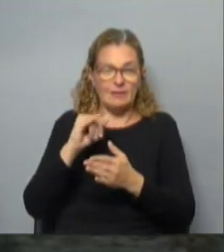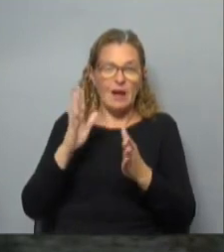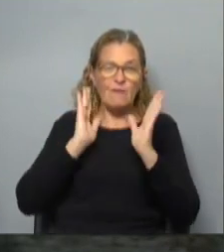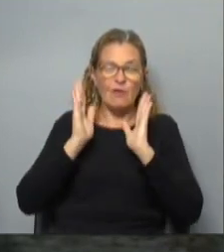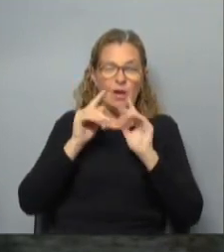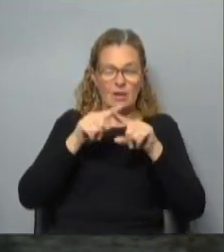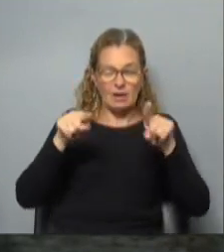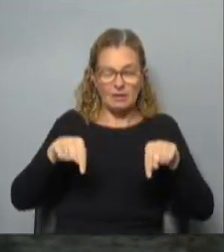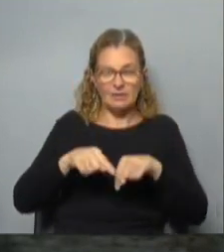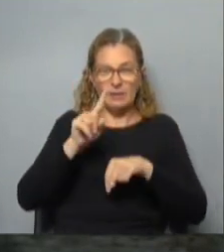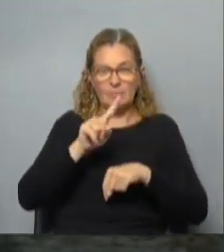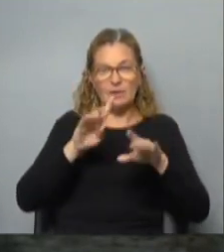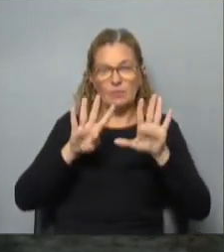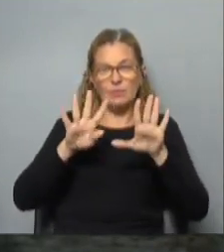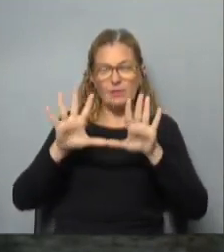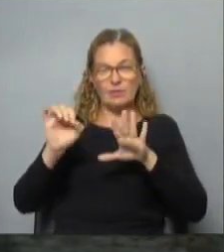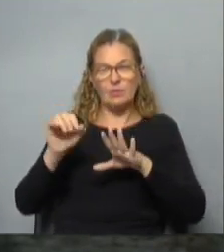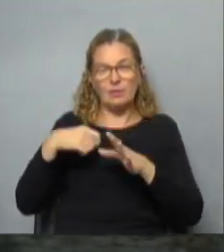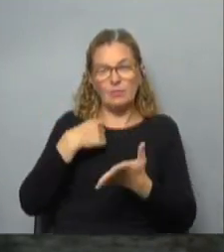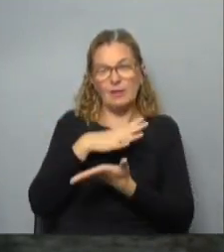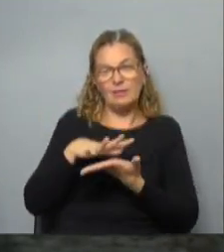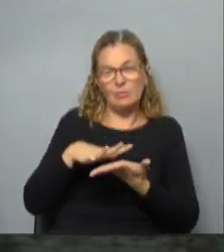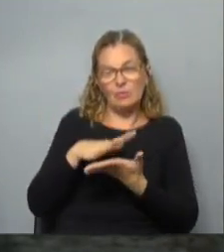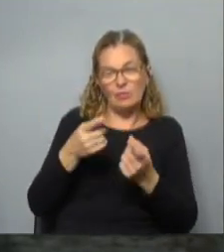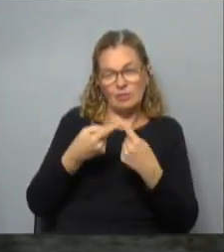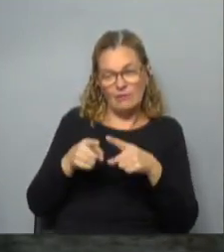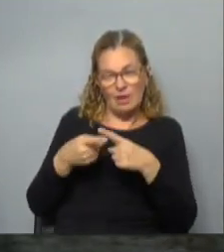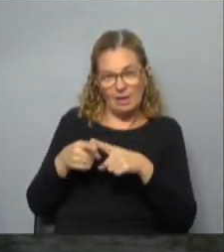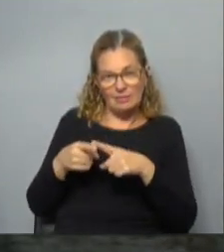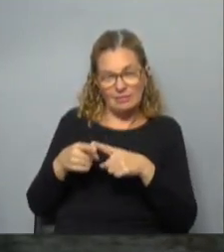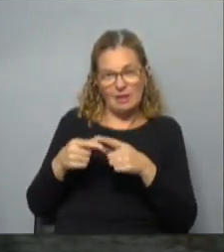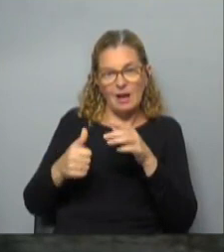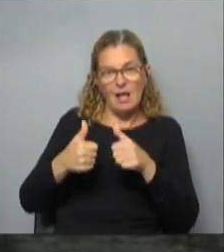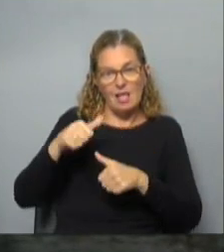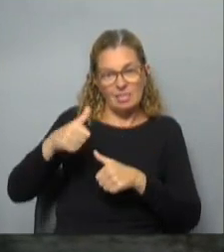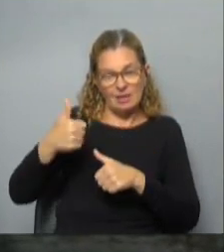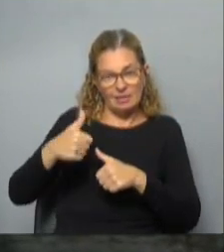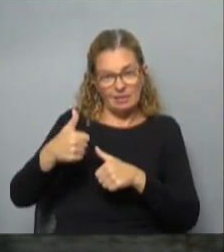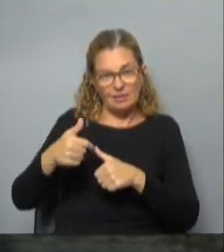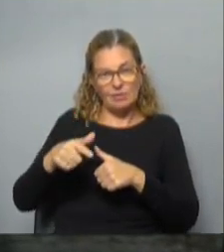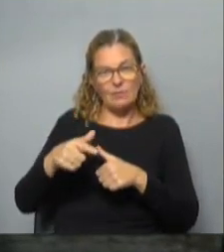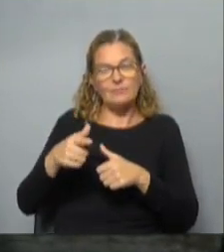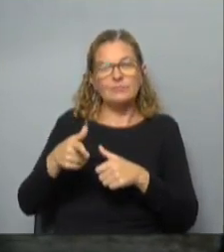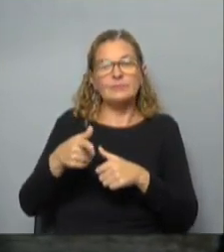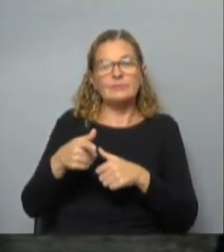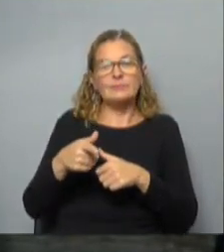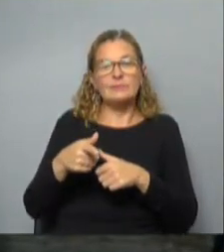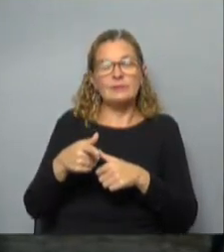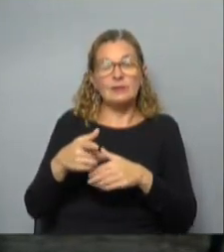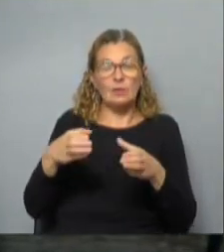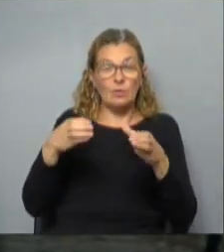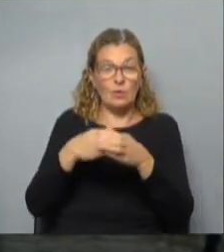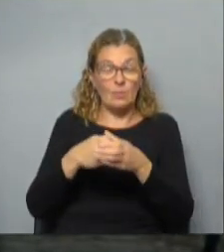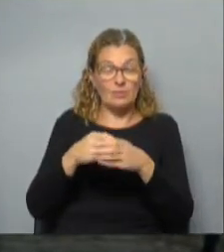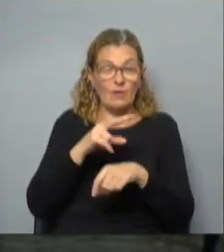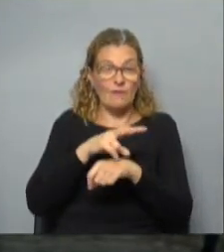1950 a propósito de esta situación y varios buenos candidatos del oficialismo integrantes del oficialismo de la comisión